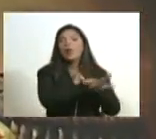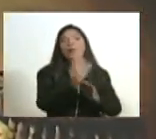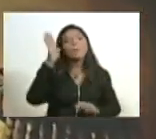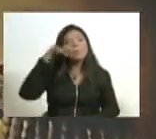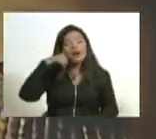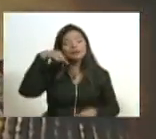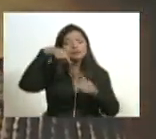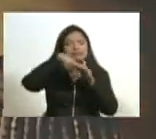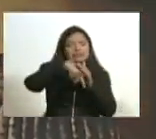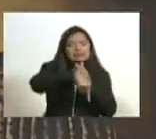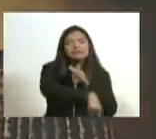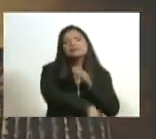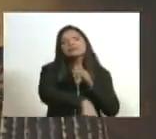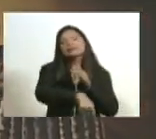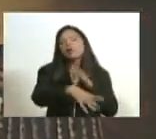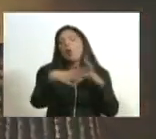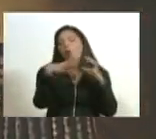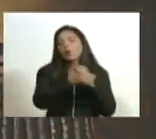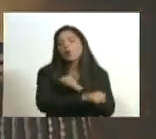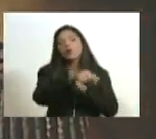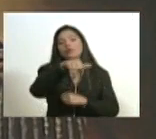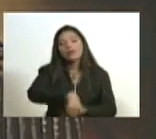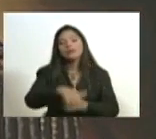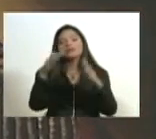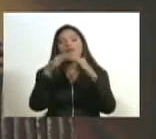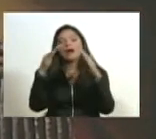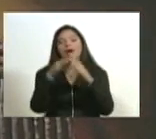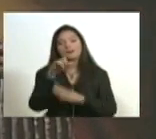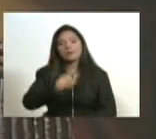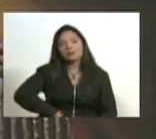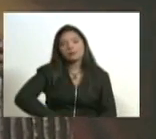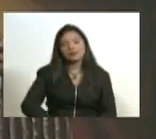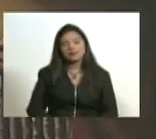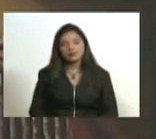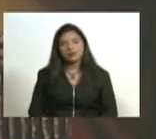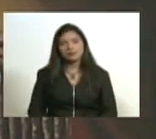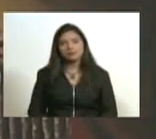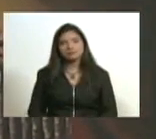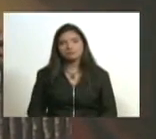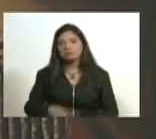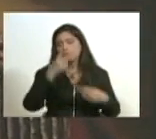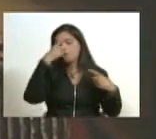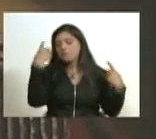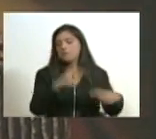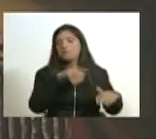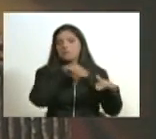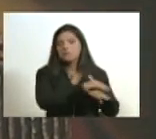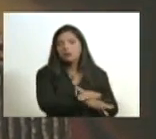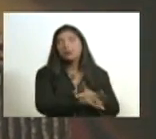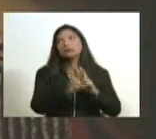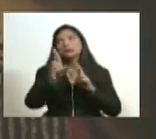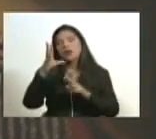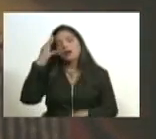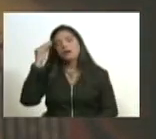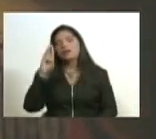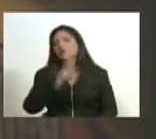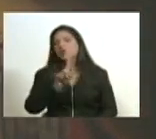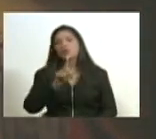más oscuro de este palacio presidencial. Y ahí lo tiraron. Gracias a Dios no lo